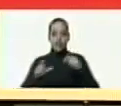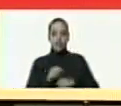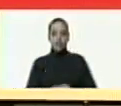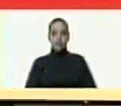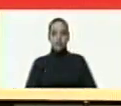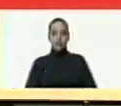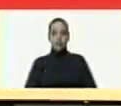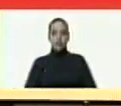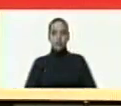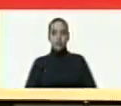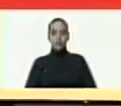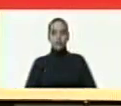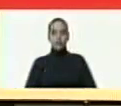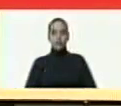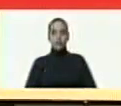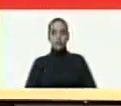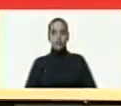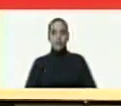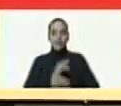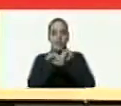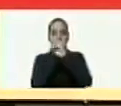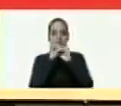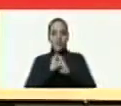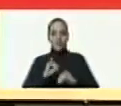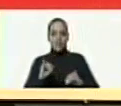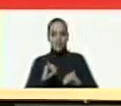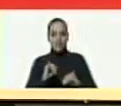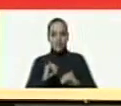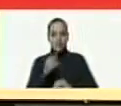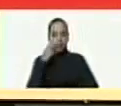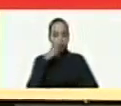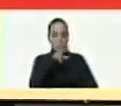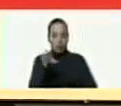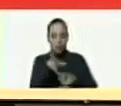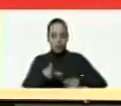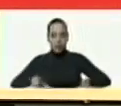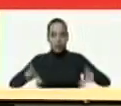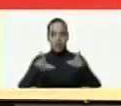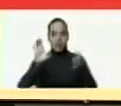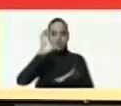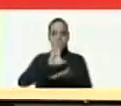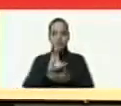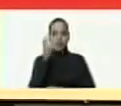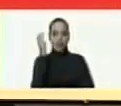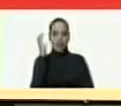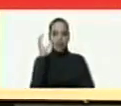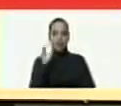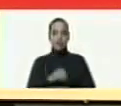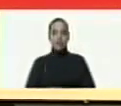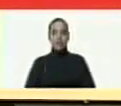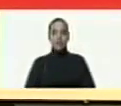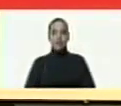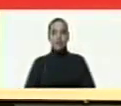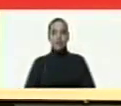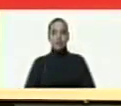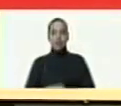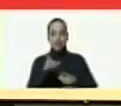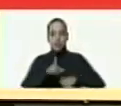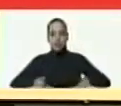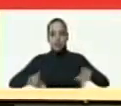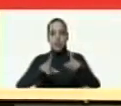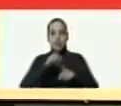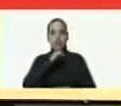en libertad, qué feliz ver todos estos espacios del centro de Caracas, los espacios históricos que ya